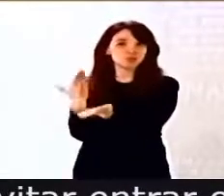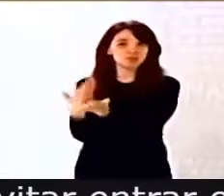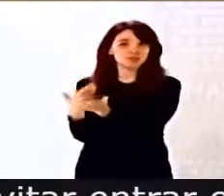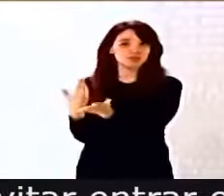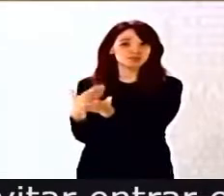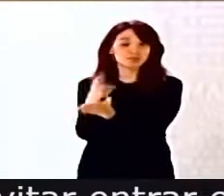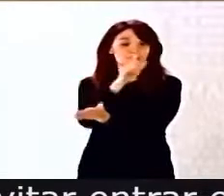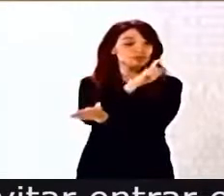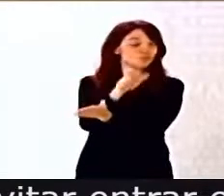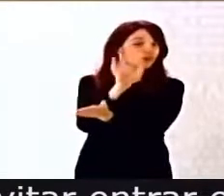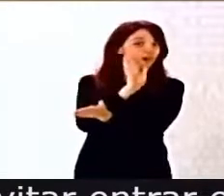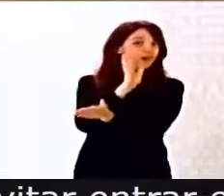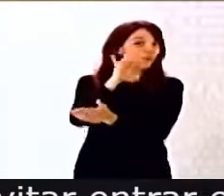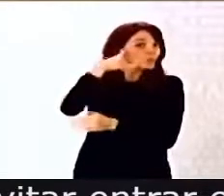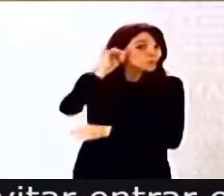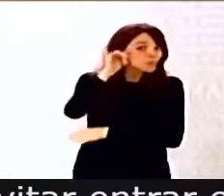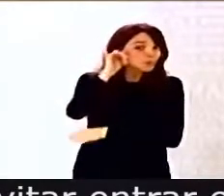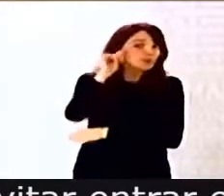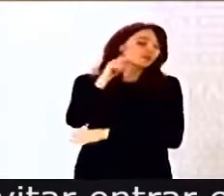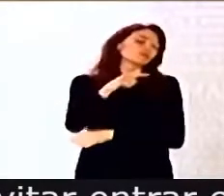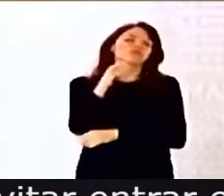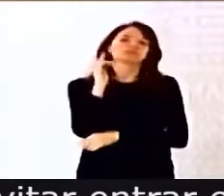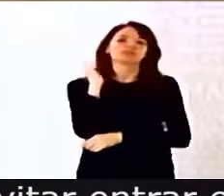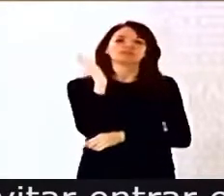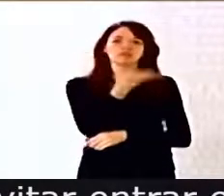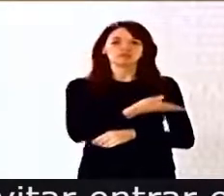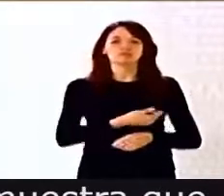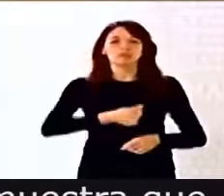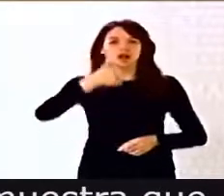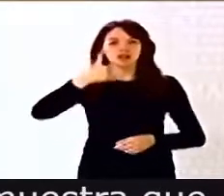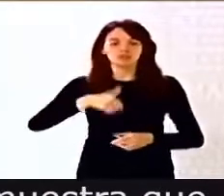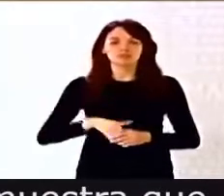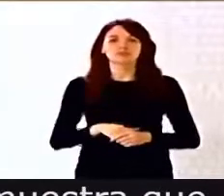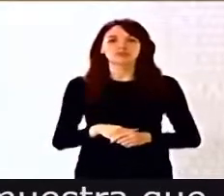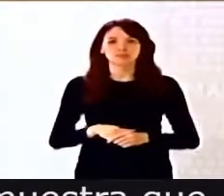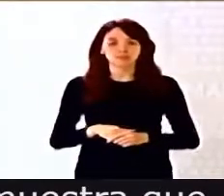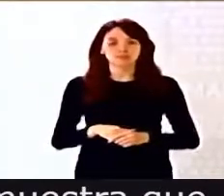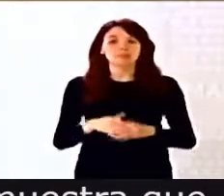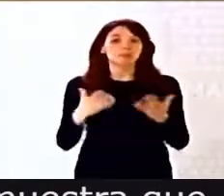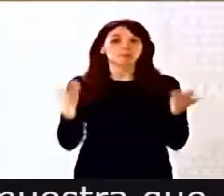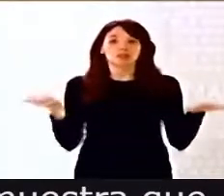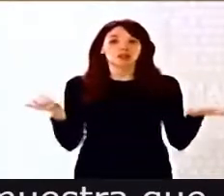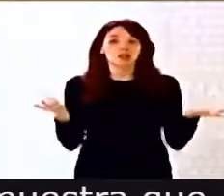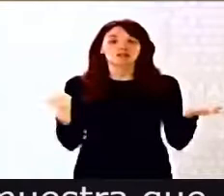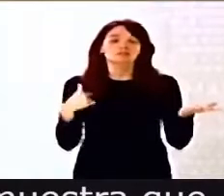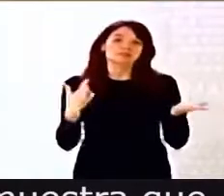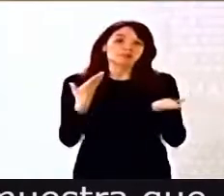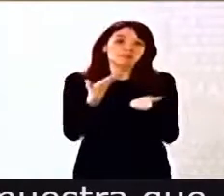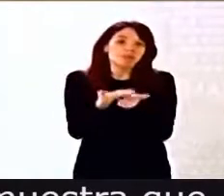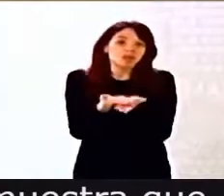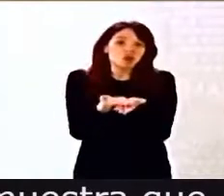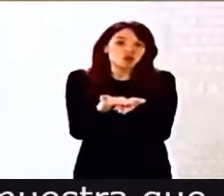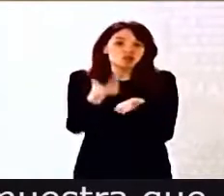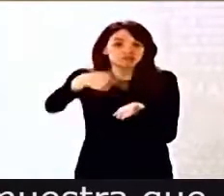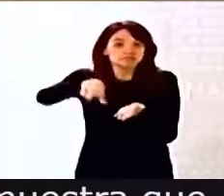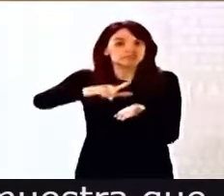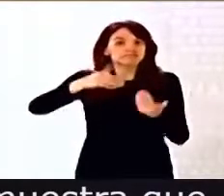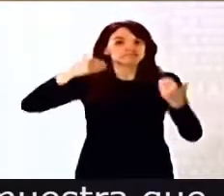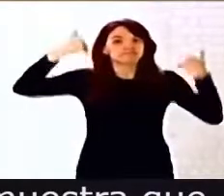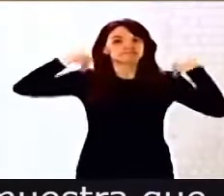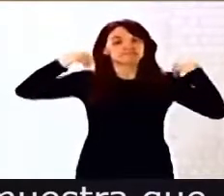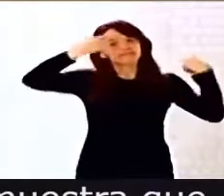vulnerables tiene un comportamiento muy agresivo, ¿no? Por lo tanto, apelo a la